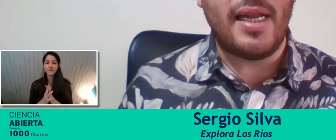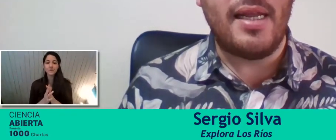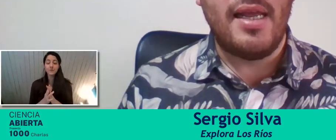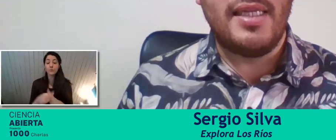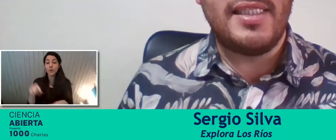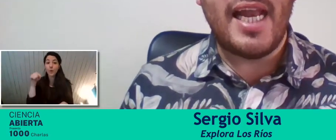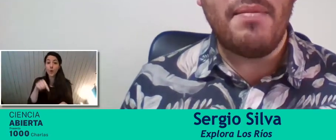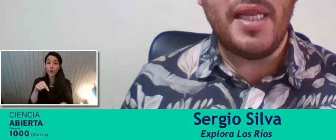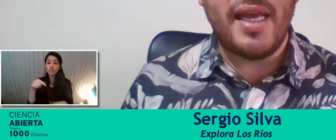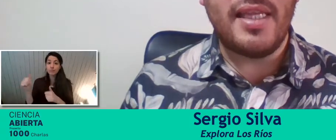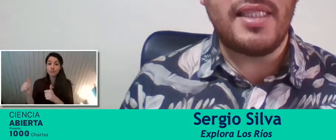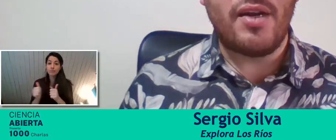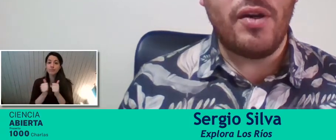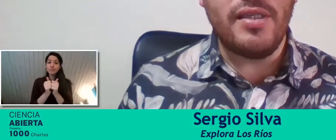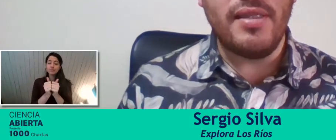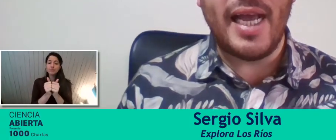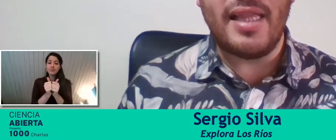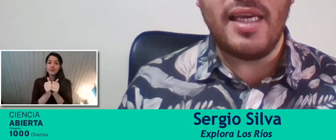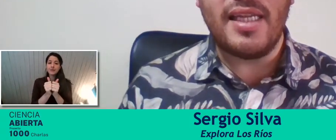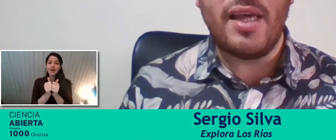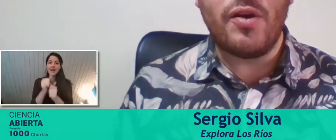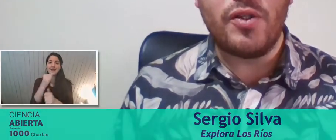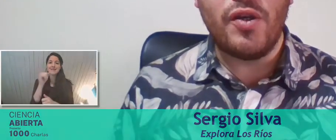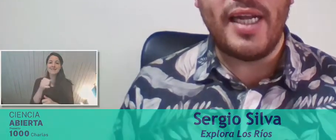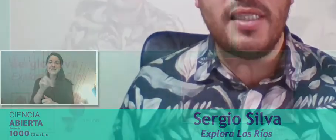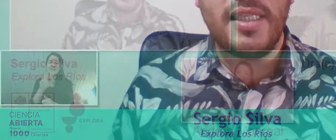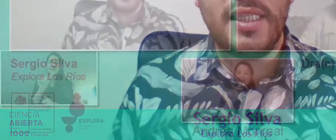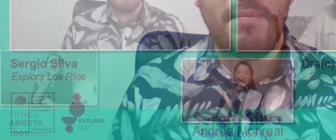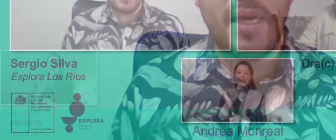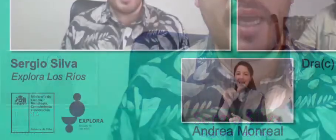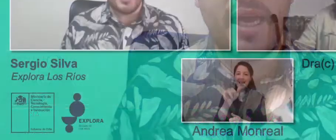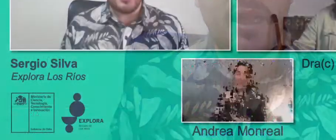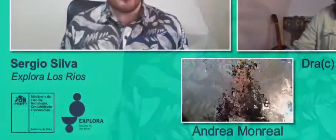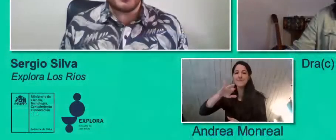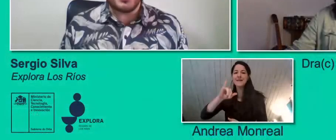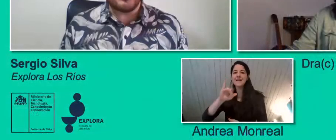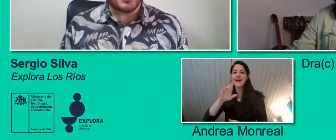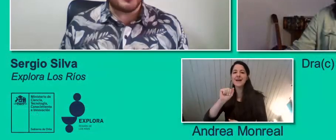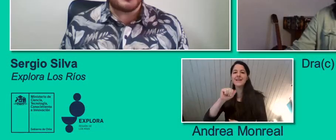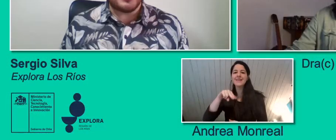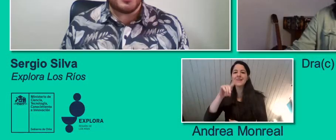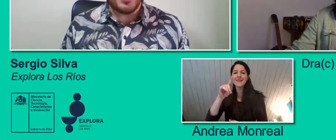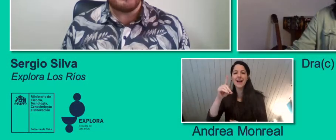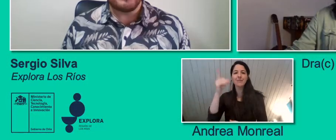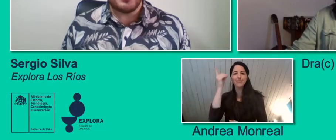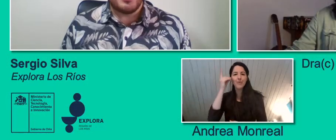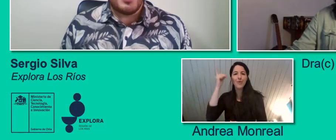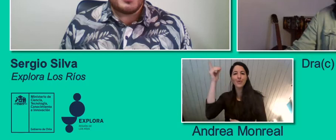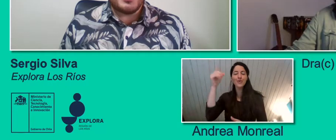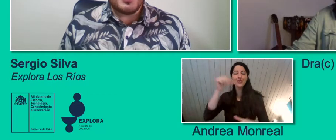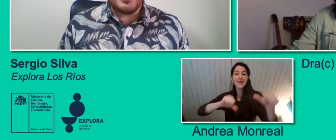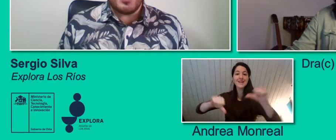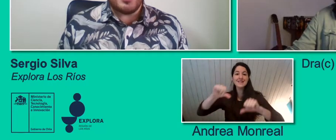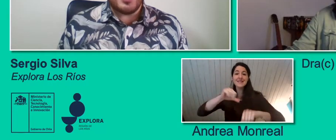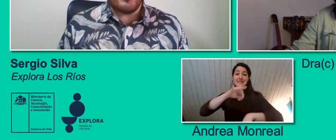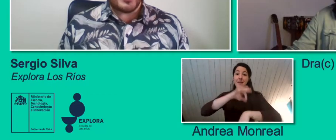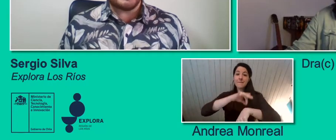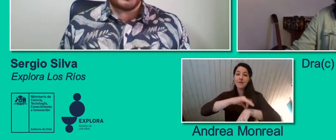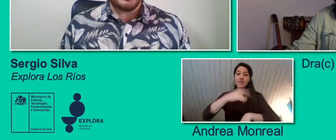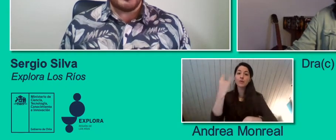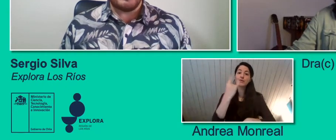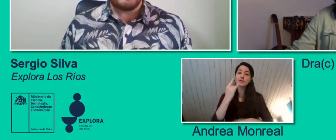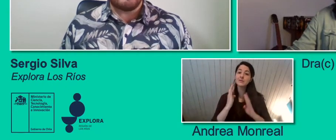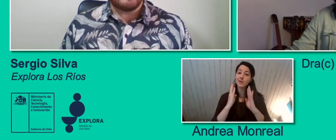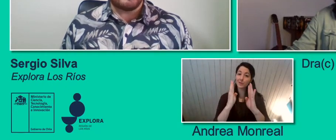acompaña Saray Miranda Chacón, candidata a doctora en Ciencias Médicas de la Universidad Austral de Chile, y en lengua